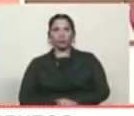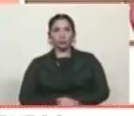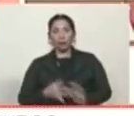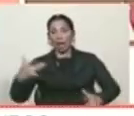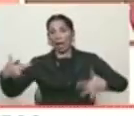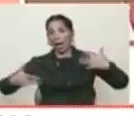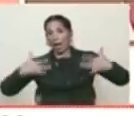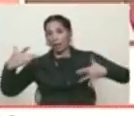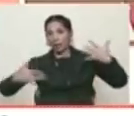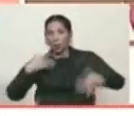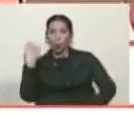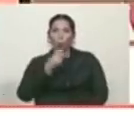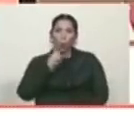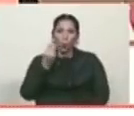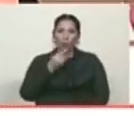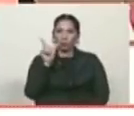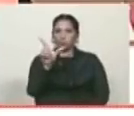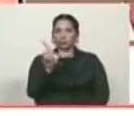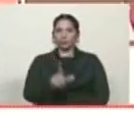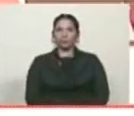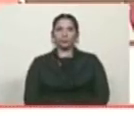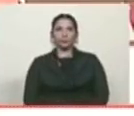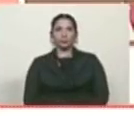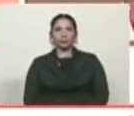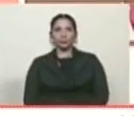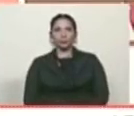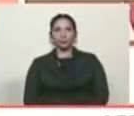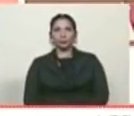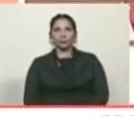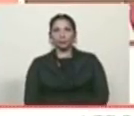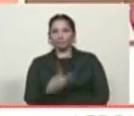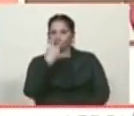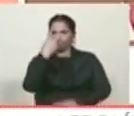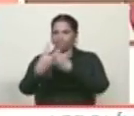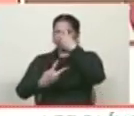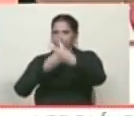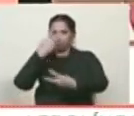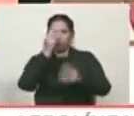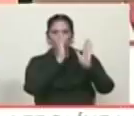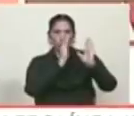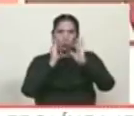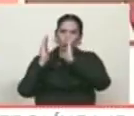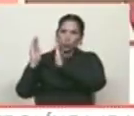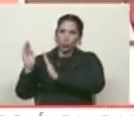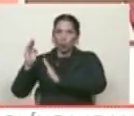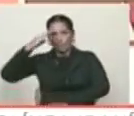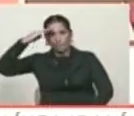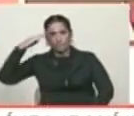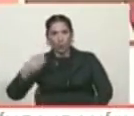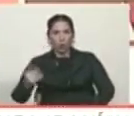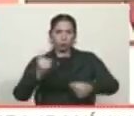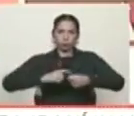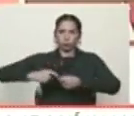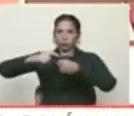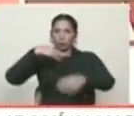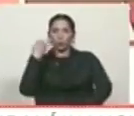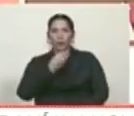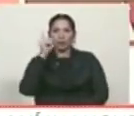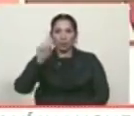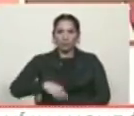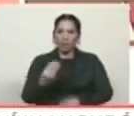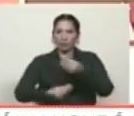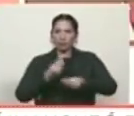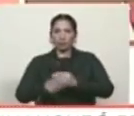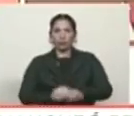actividad con la juventud del Partido Socialista Unido de Venezuela para visibilizar lo que es la organización de las milicias juveniles. Pero también estaremos